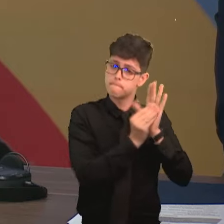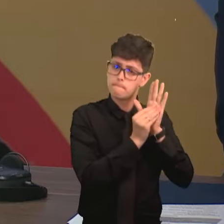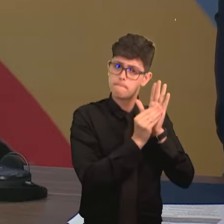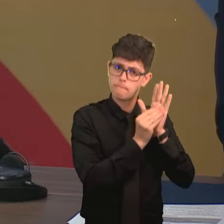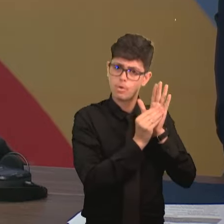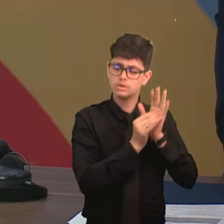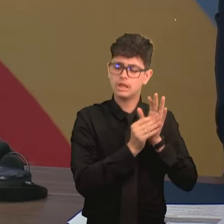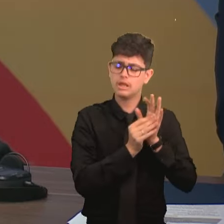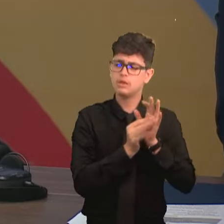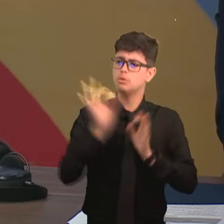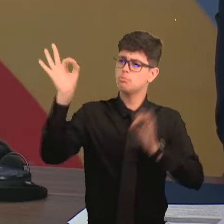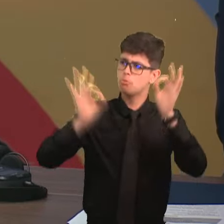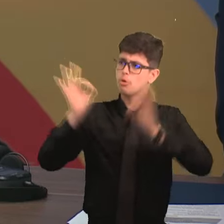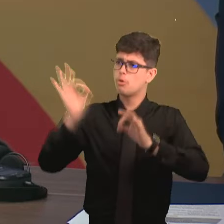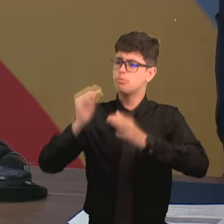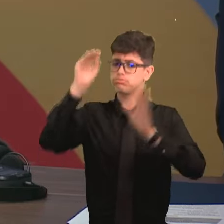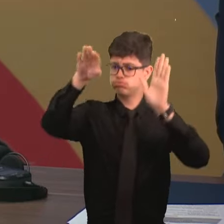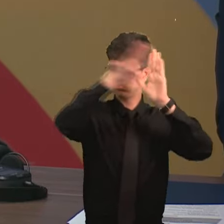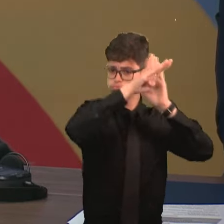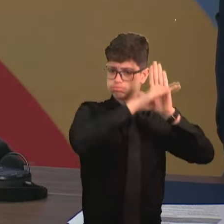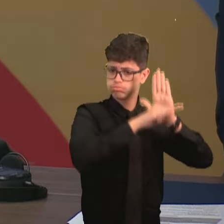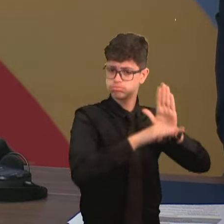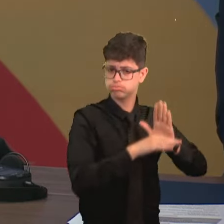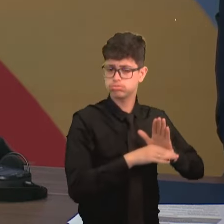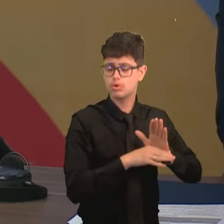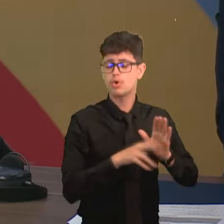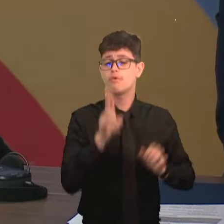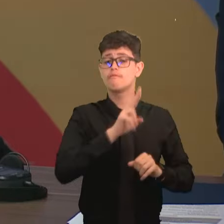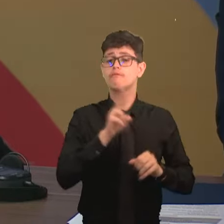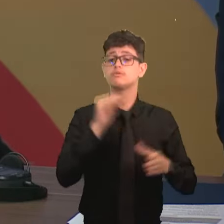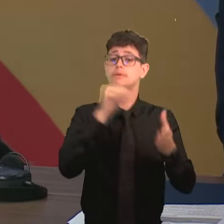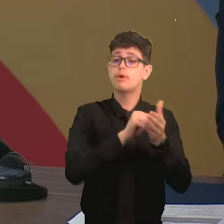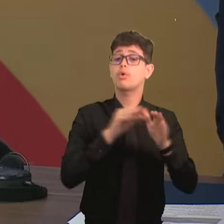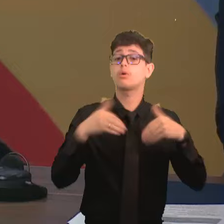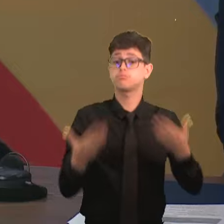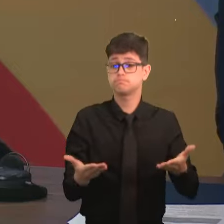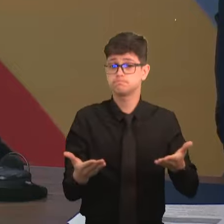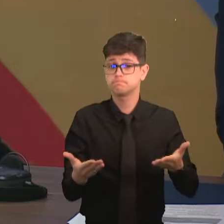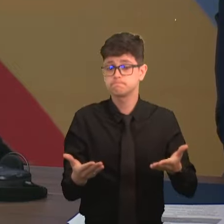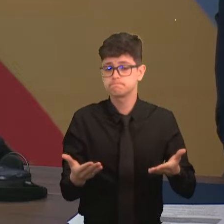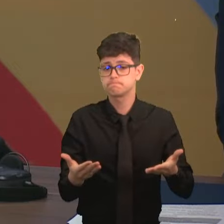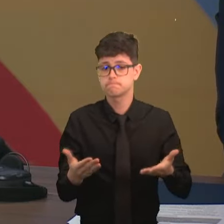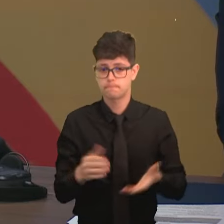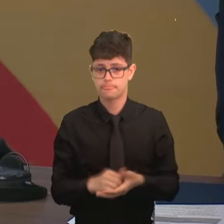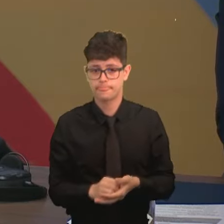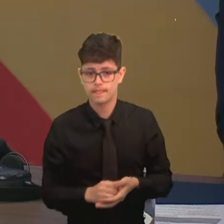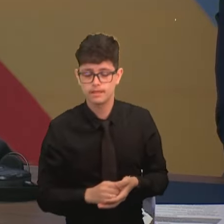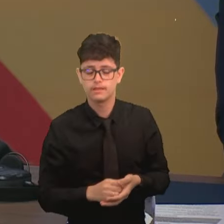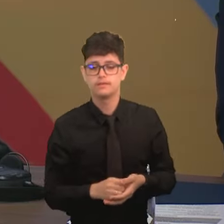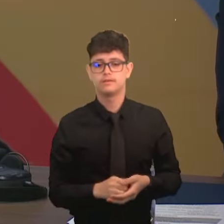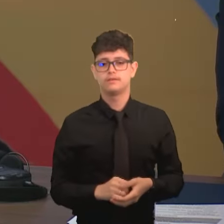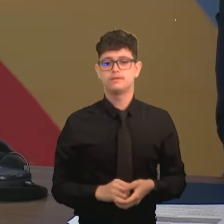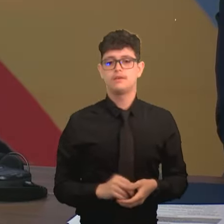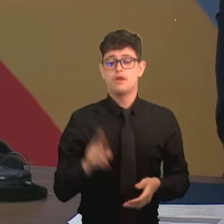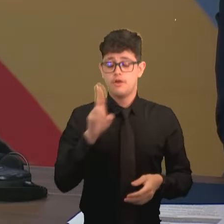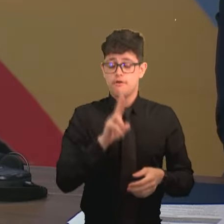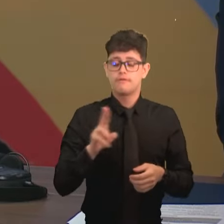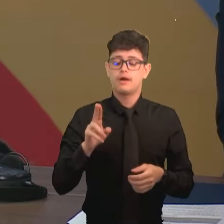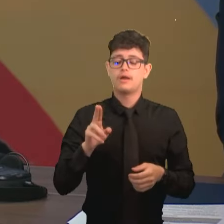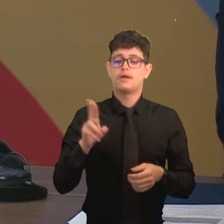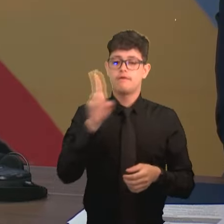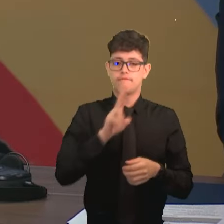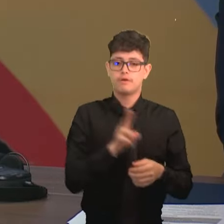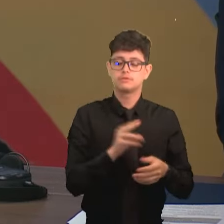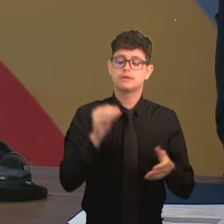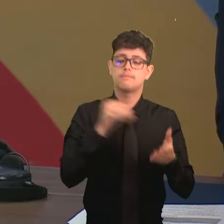estadístico que va a basar este sistema. Y como fue muy bien dicho, muchas veces son modelos estadísticos diversos que van a generar un